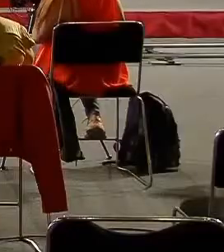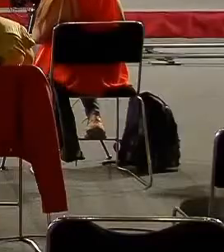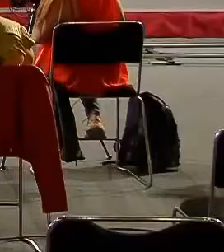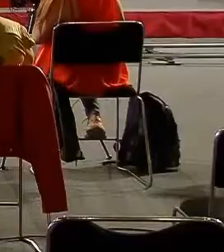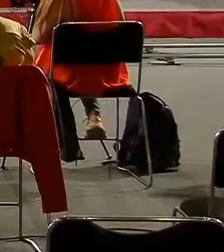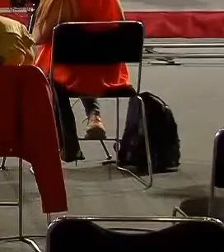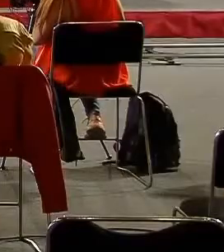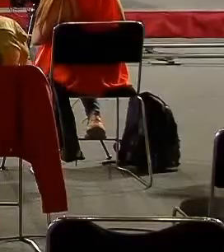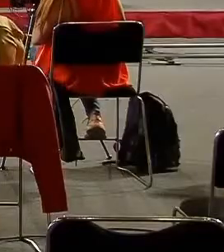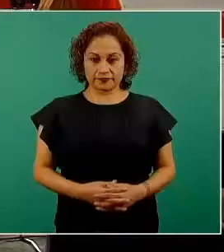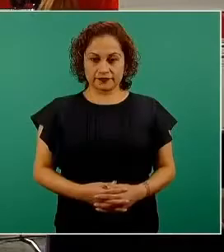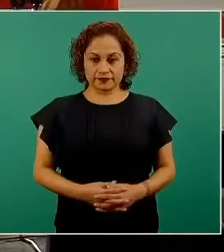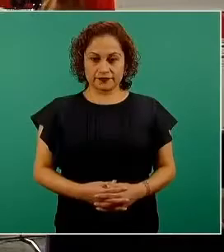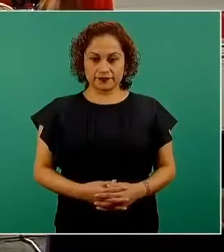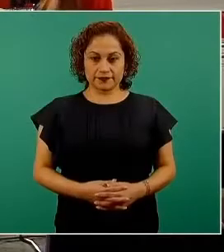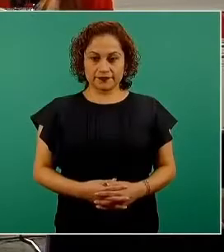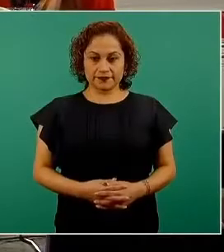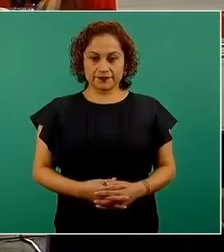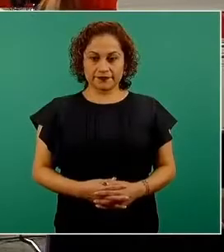Buenas tardes, doctor.